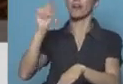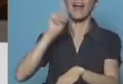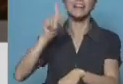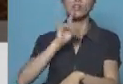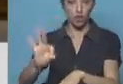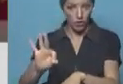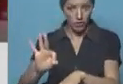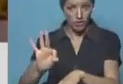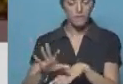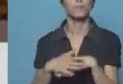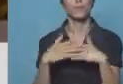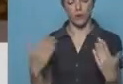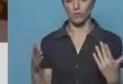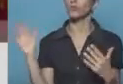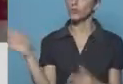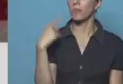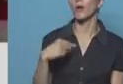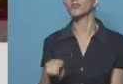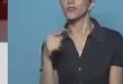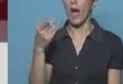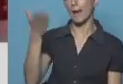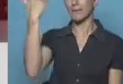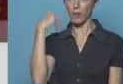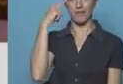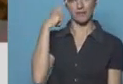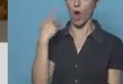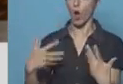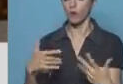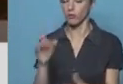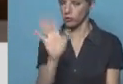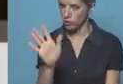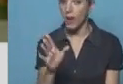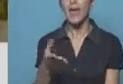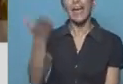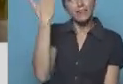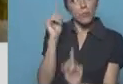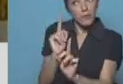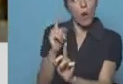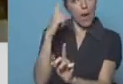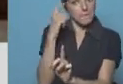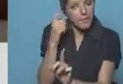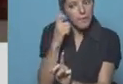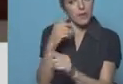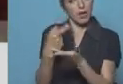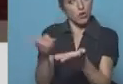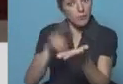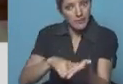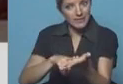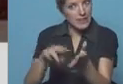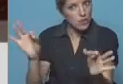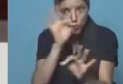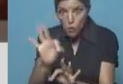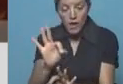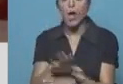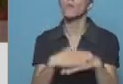cosas que no es mirar el pasado para, mirar el pasado, no. Mirar el pasado para que no vuelva a pasar. Porque en política económica nada está